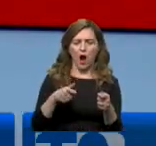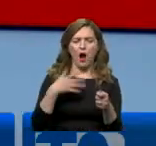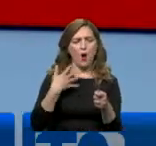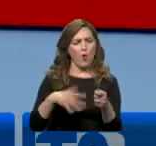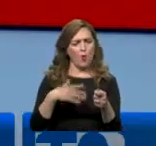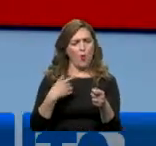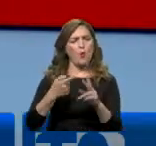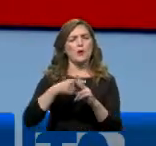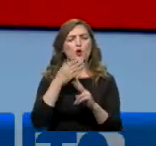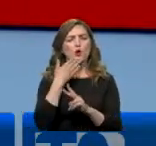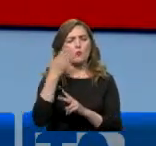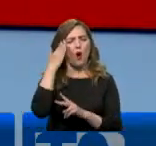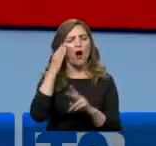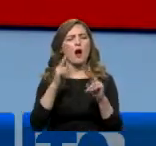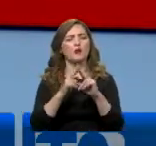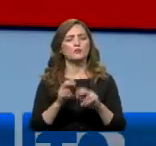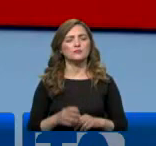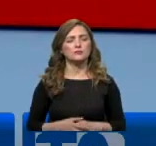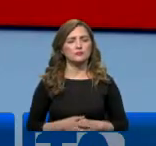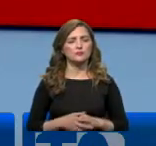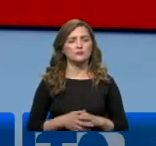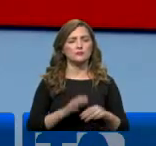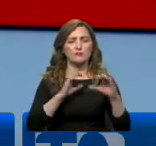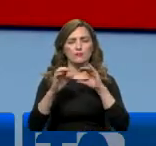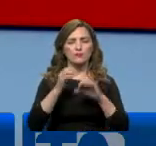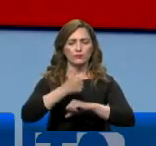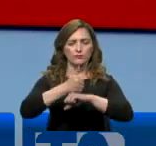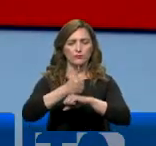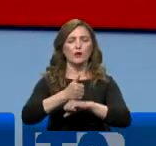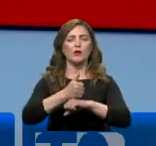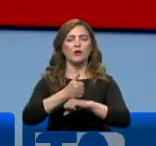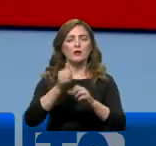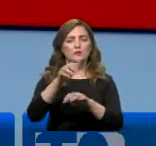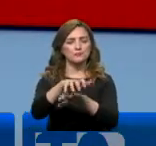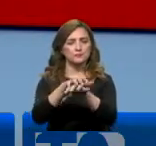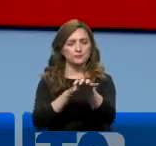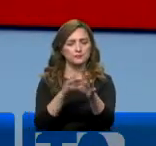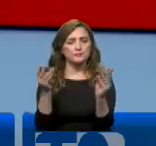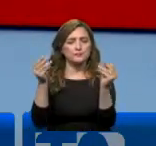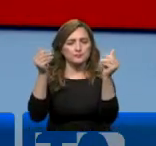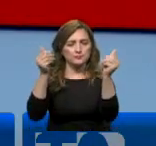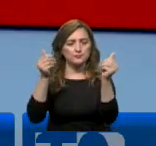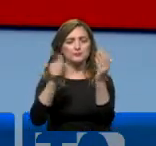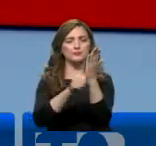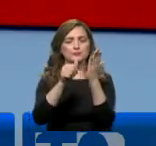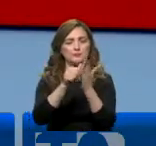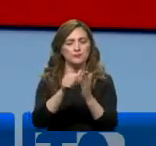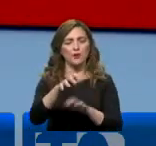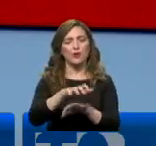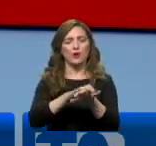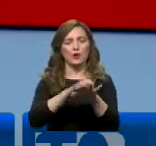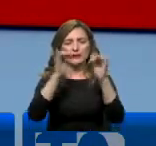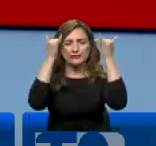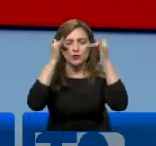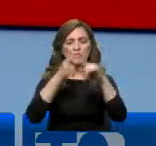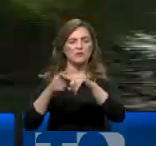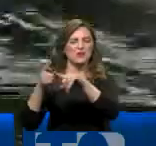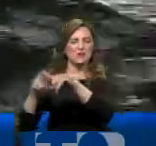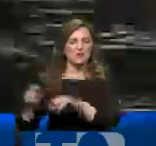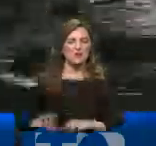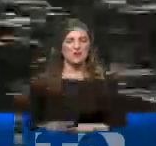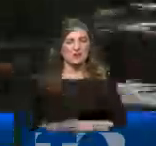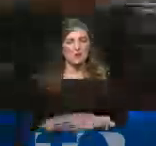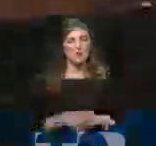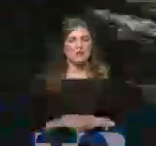puedan comunicarse no solo con las autoridades como Agrocalidad, el Ministerio de Agricultura y Ganadería, como INIAP, sino también con diferentes actores de esta gran cadena.